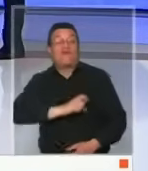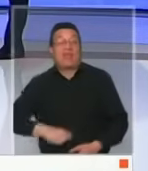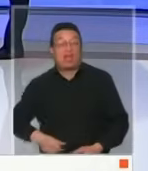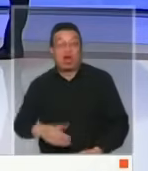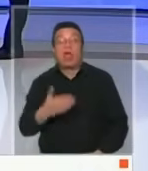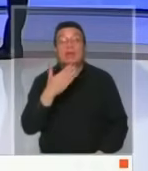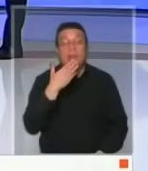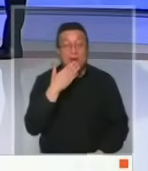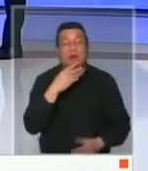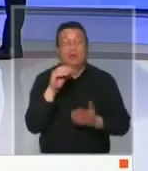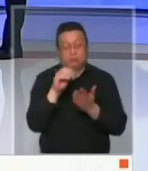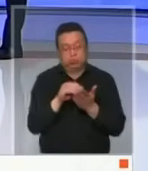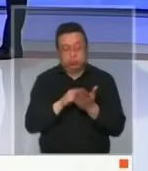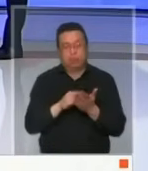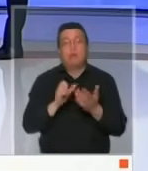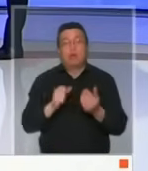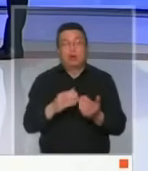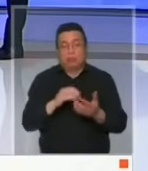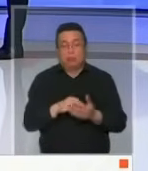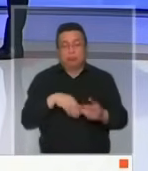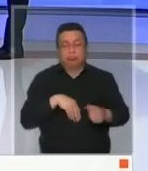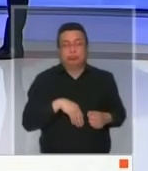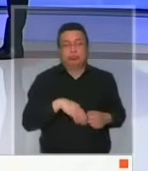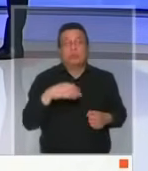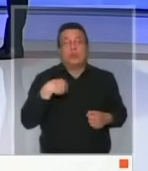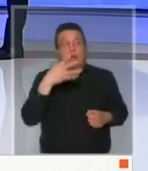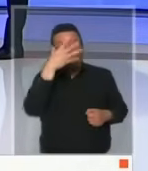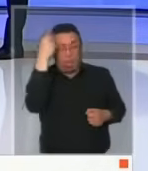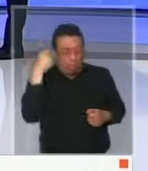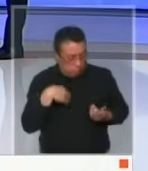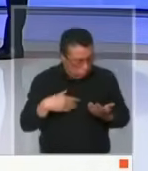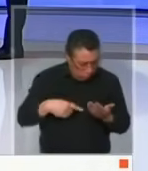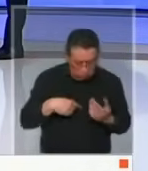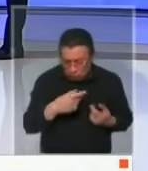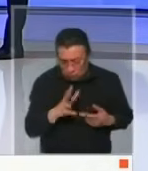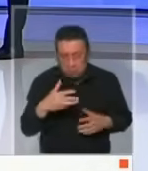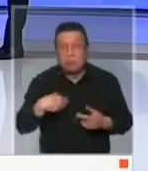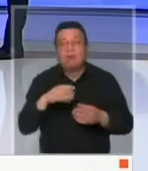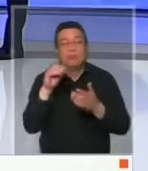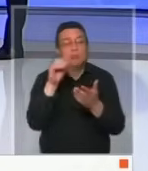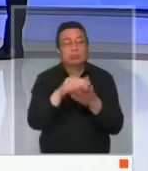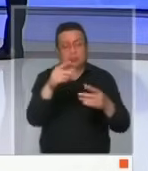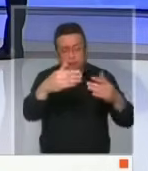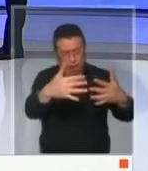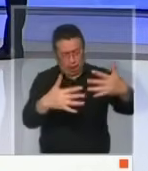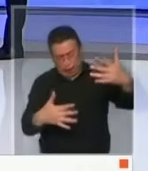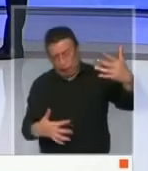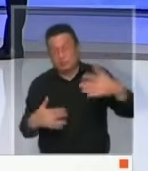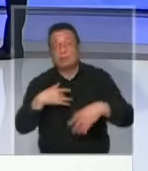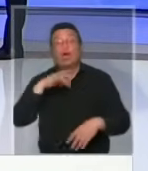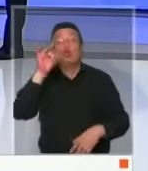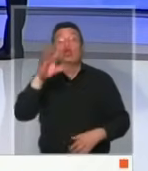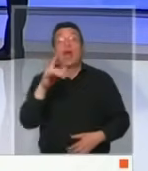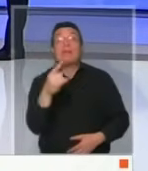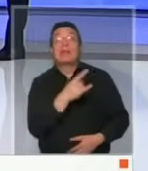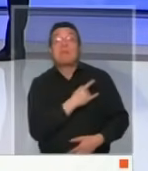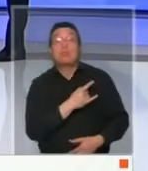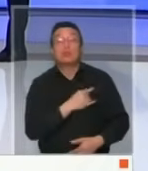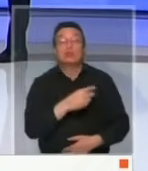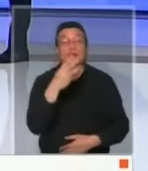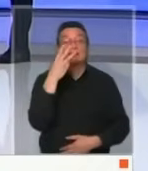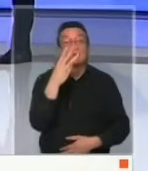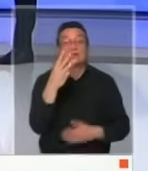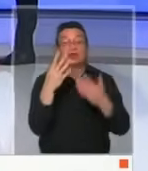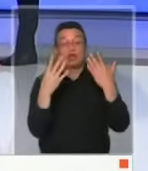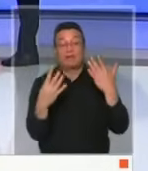lleve los datos anotados probablemente para para después no perderse entre tantos datos en la misma papeleta solo en maipú 397,000